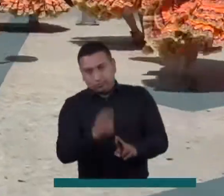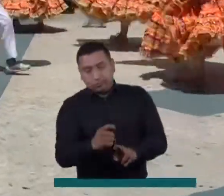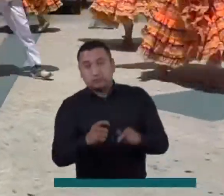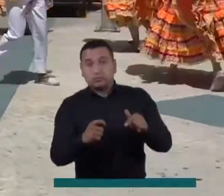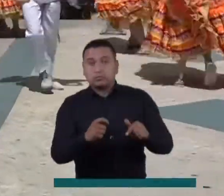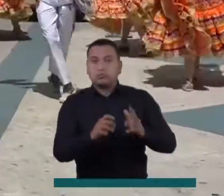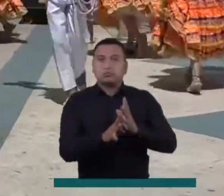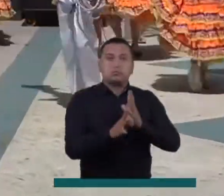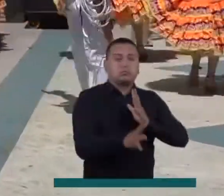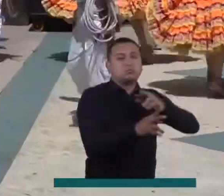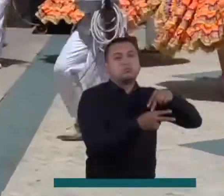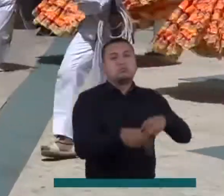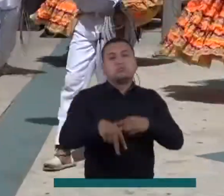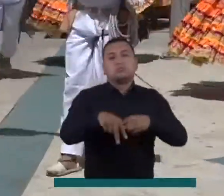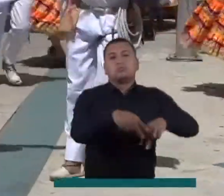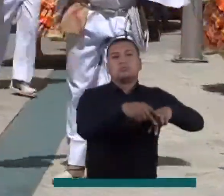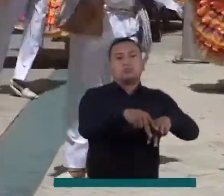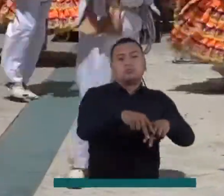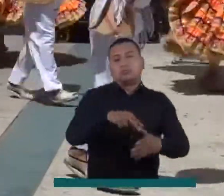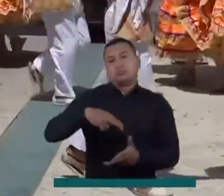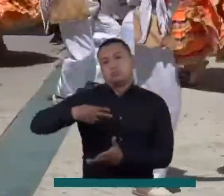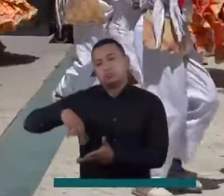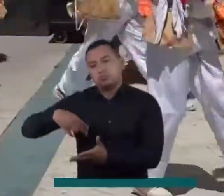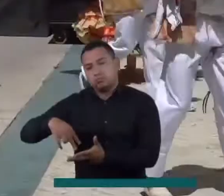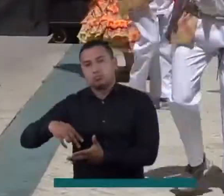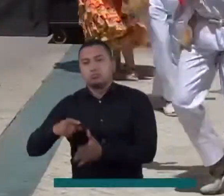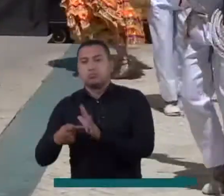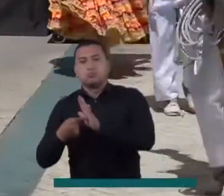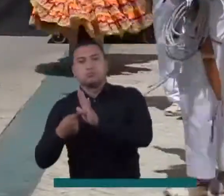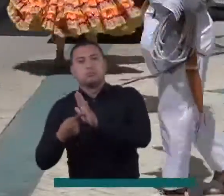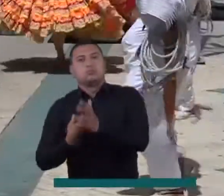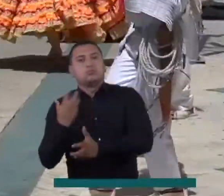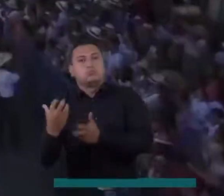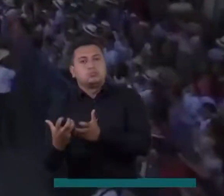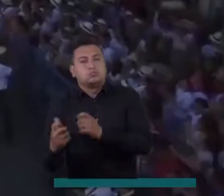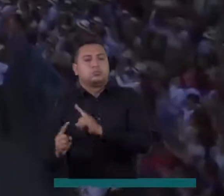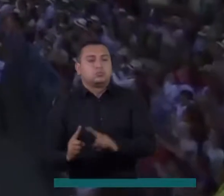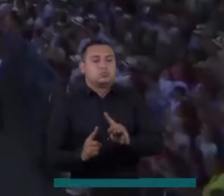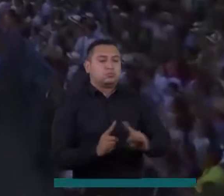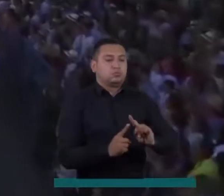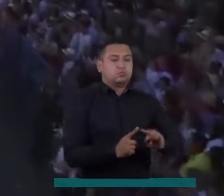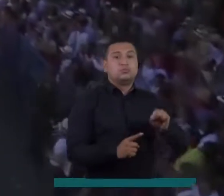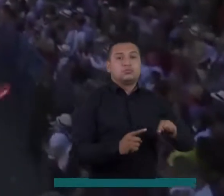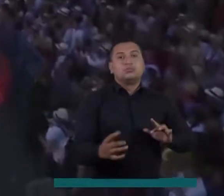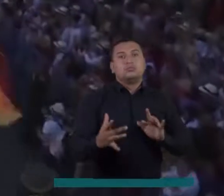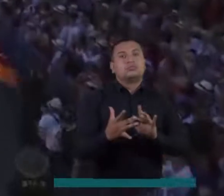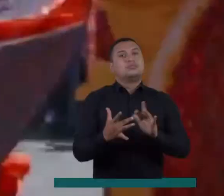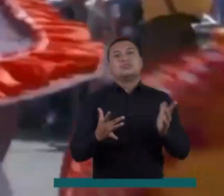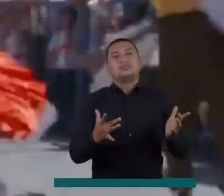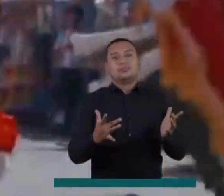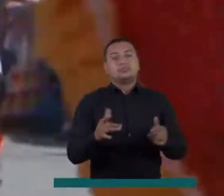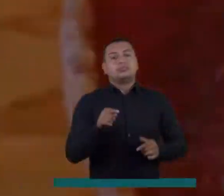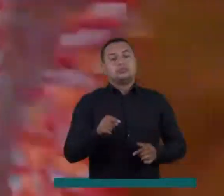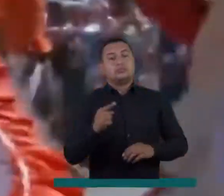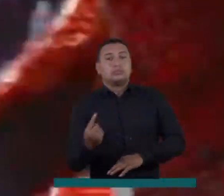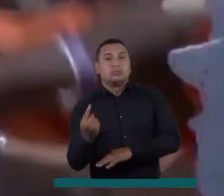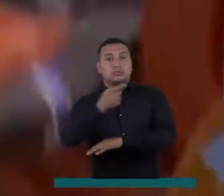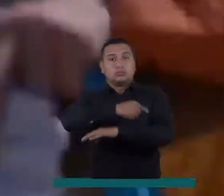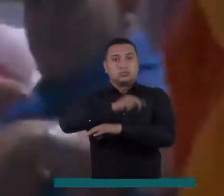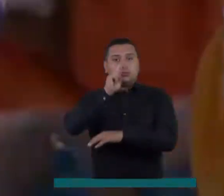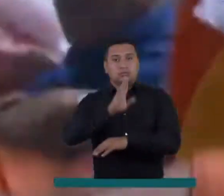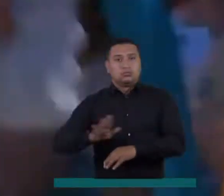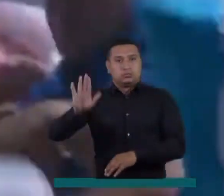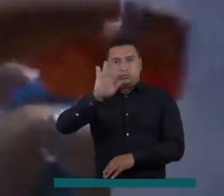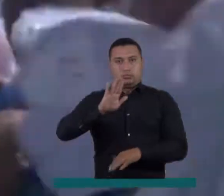Desfiles, presentaciones musicales y muestras gastronómicas hacen parte de esta fiesta. Uno de los eventos más esperados es el